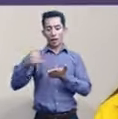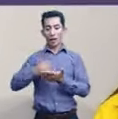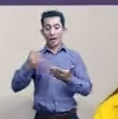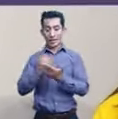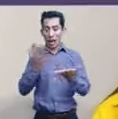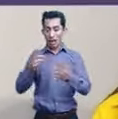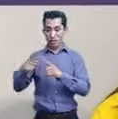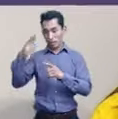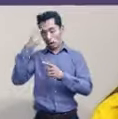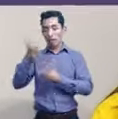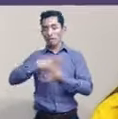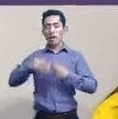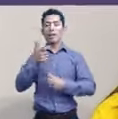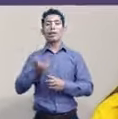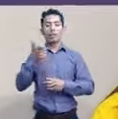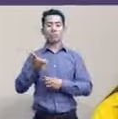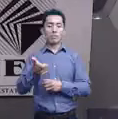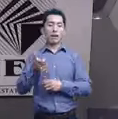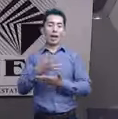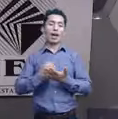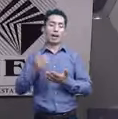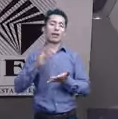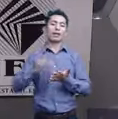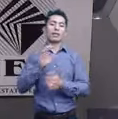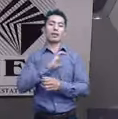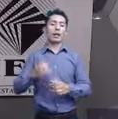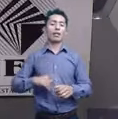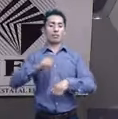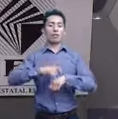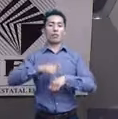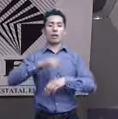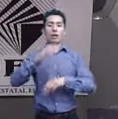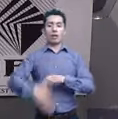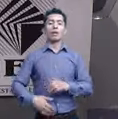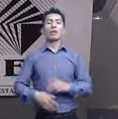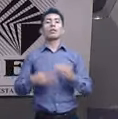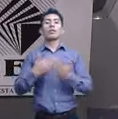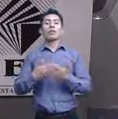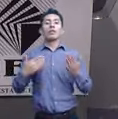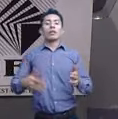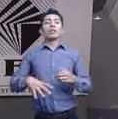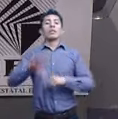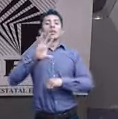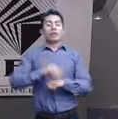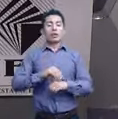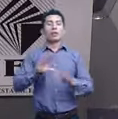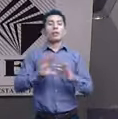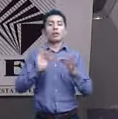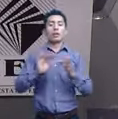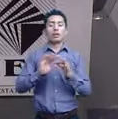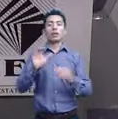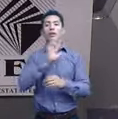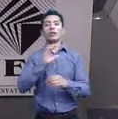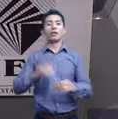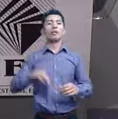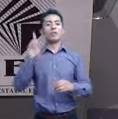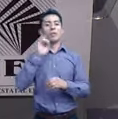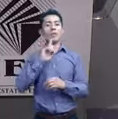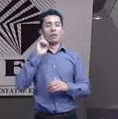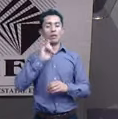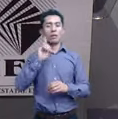Acciones que promuevan economía, que genere ingreso. Gracias, candidato. Se le agotó su tiempo. Ahora le voy a ceder el uso de la voz a la candidata